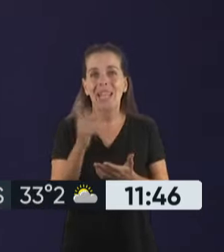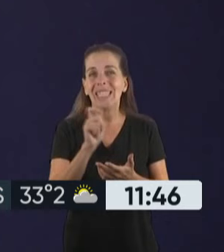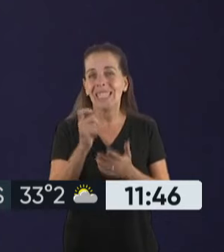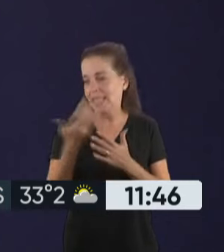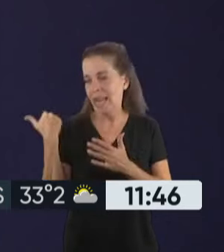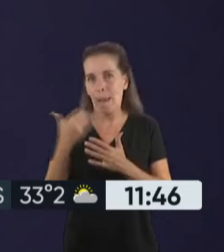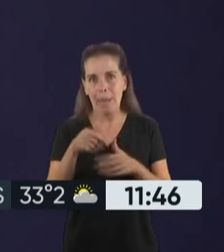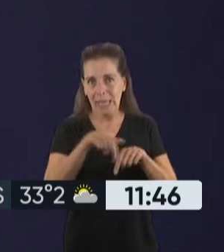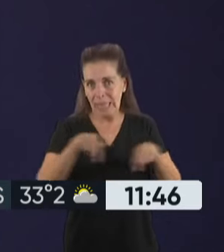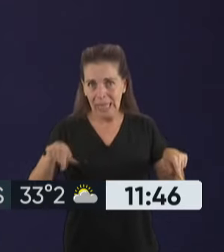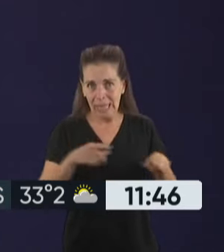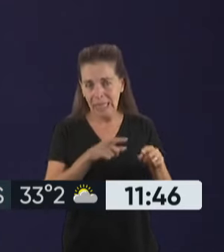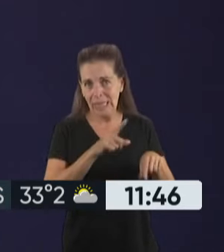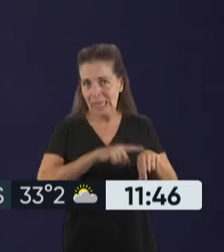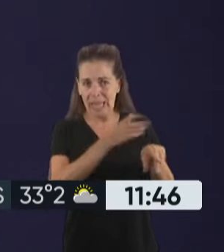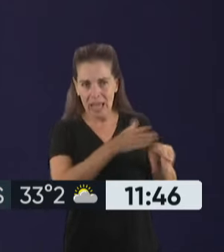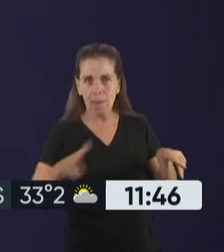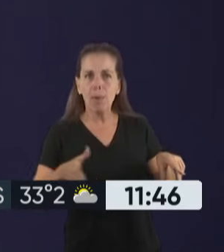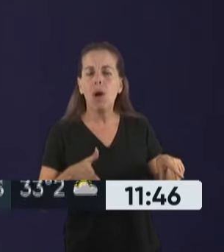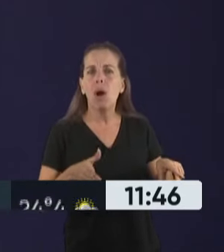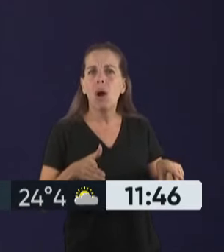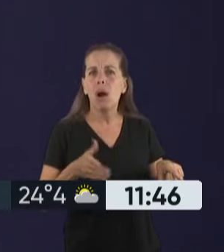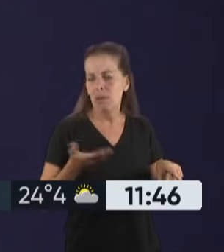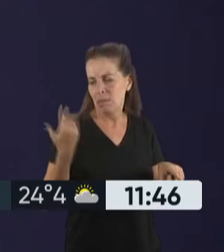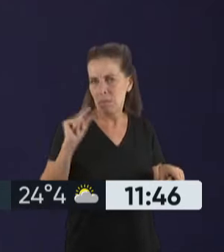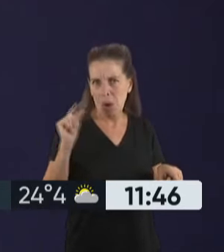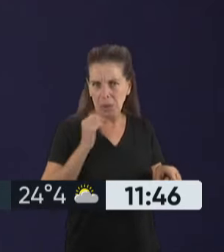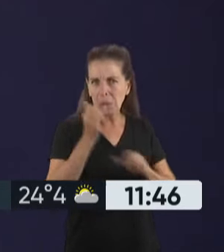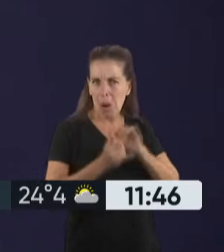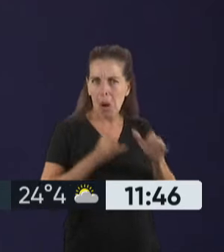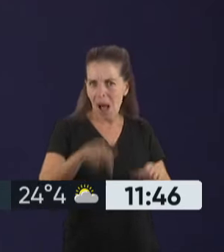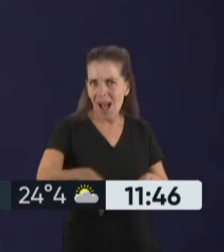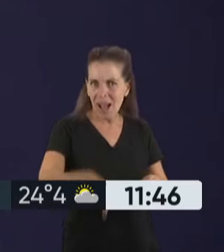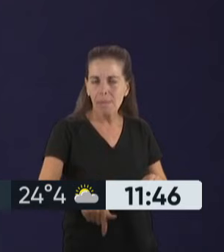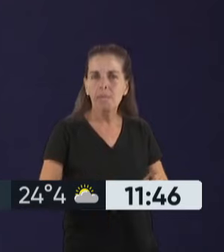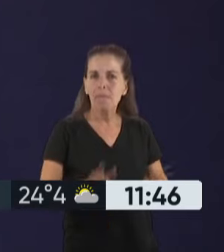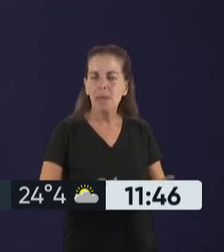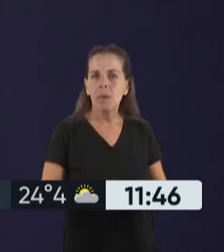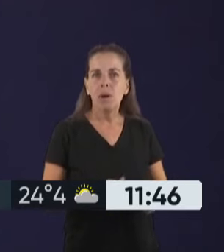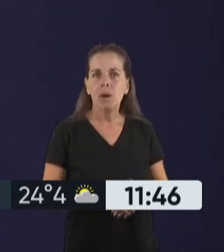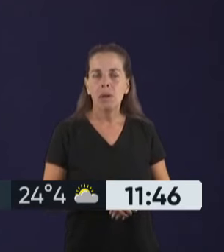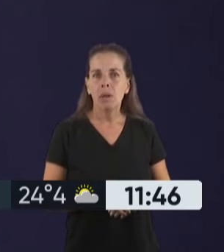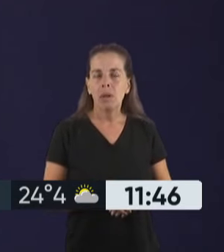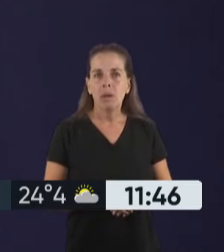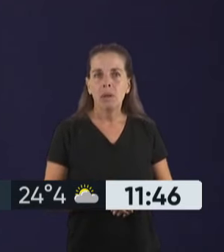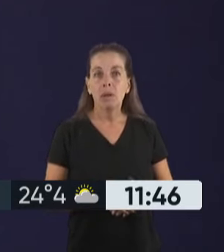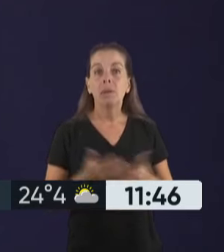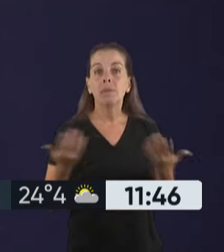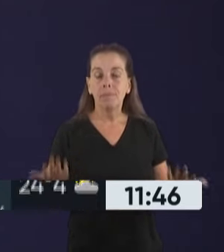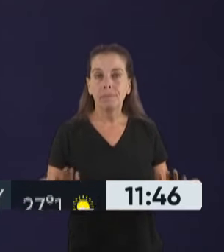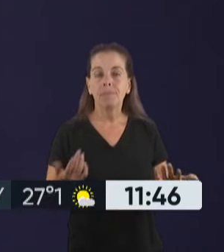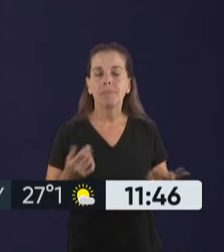fue eh lo lo lo comenté el otro día acá que me hicieron una pregunta similar en la conferencia Más allá de habernos